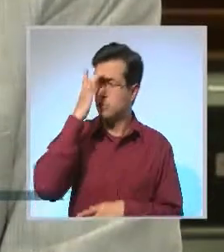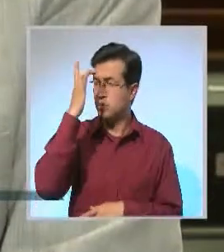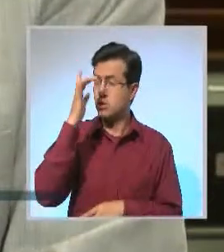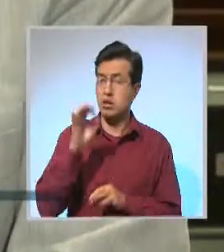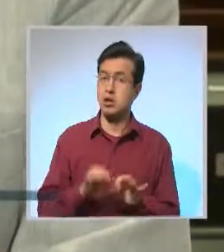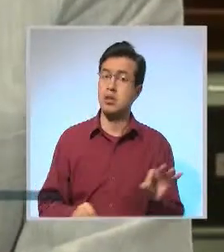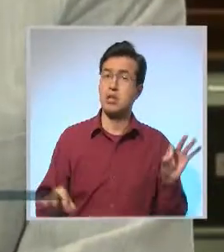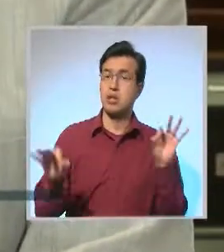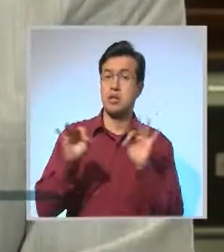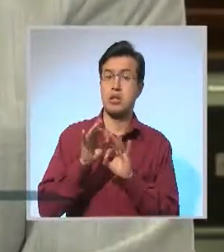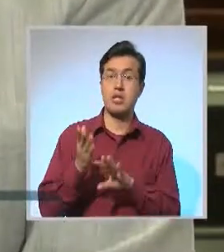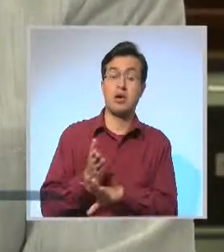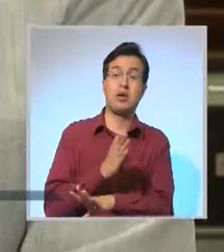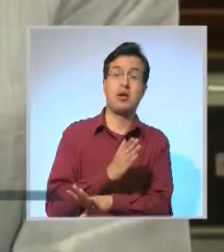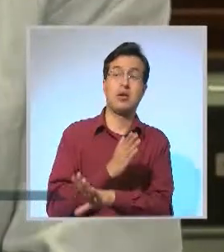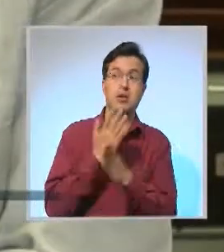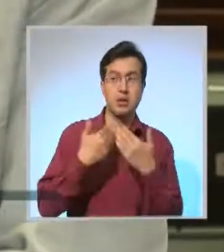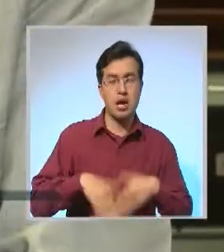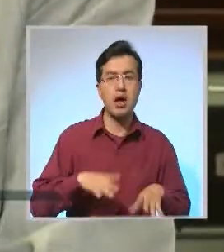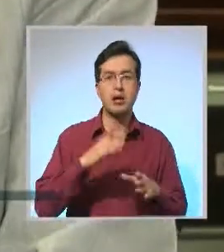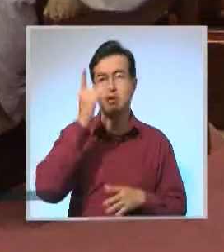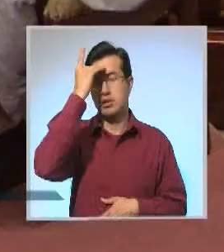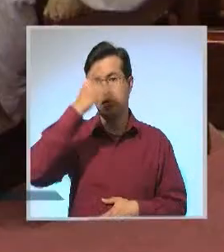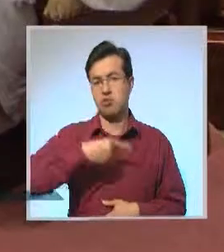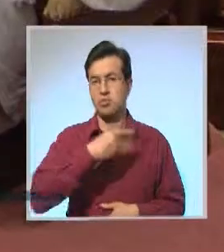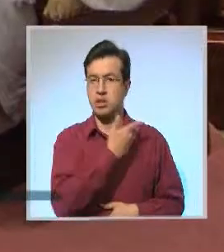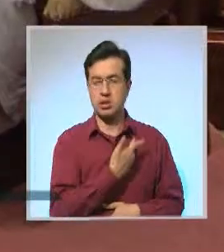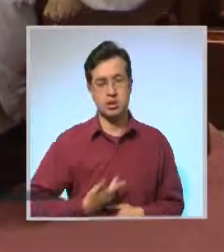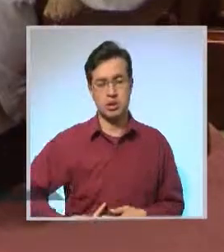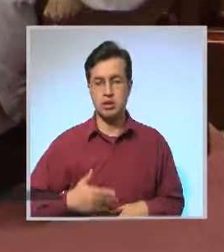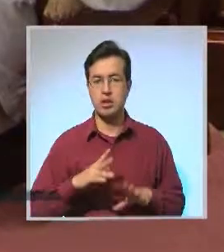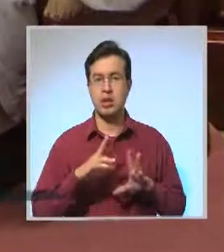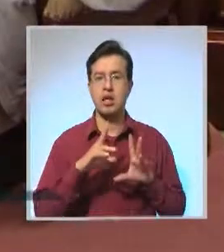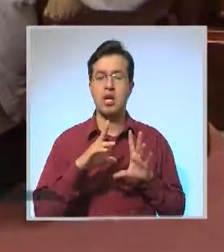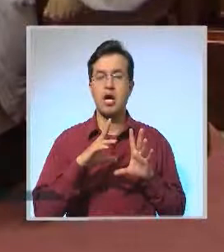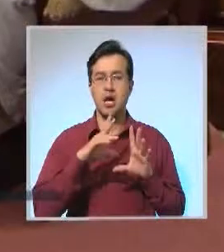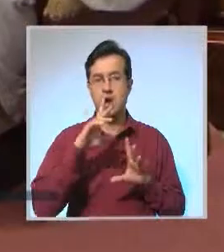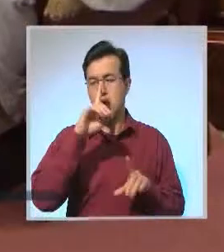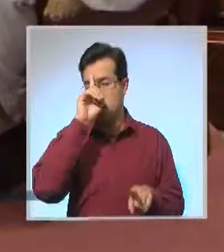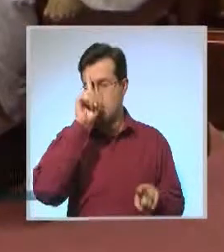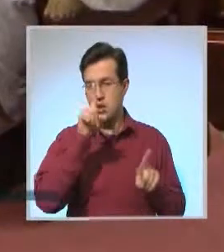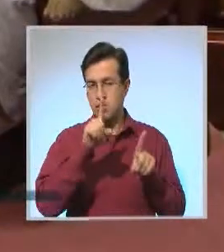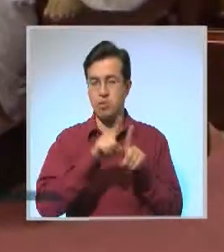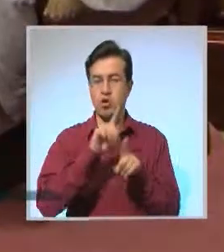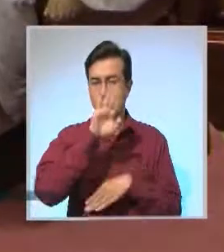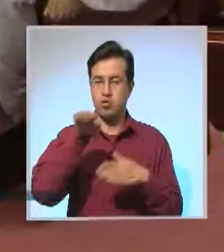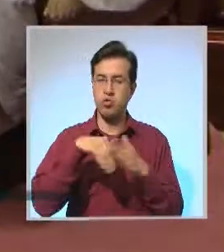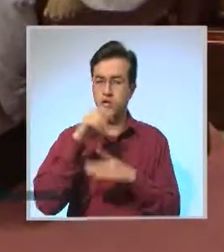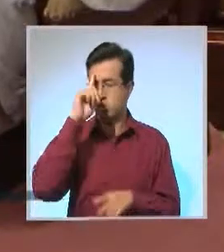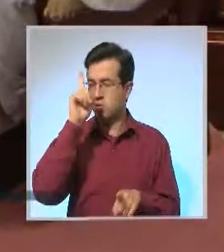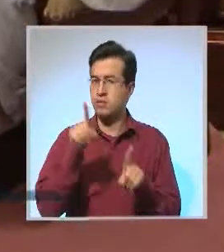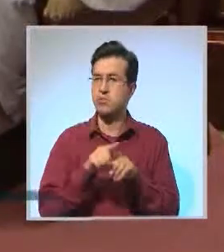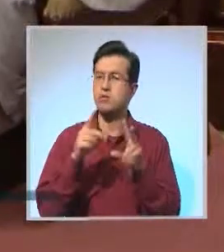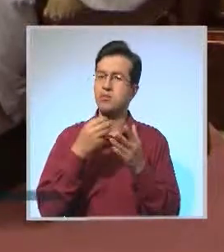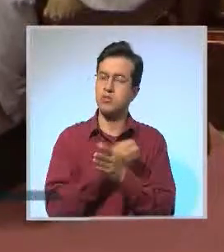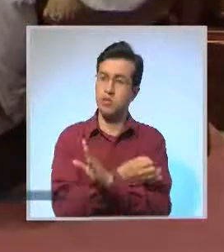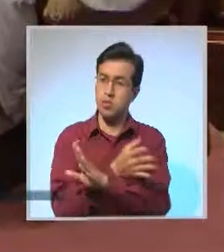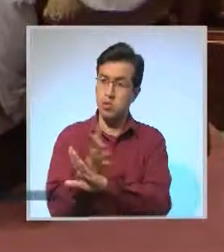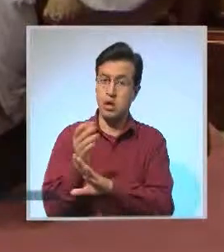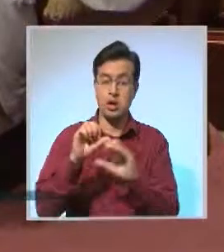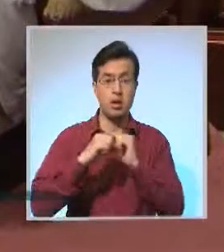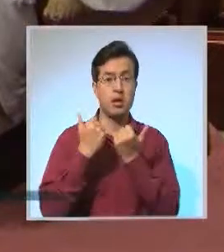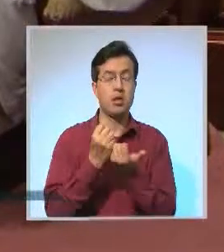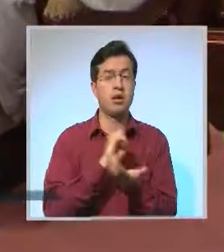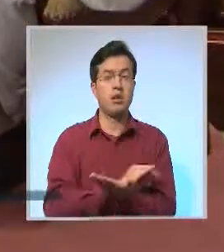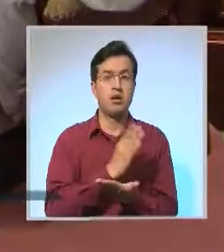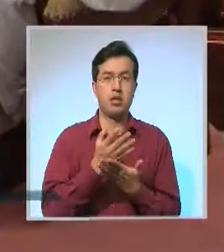como que después del veto y la decisión de la comisión de gobiernos autónomos y descentralización de recomendar al pleno de la asamblea